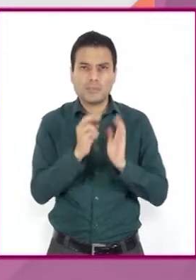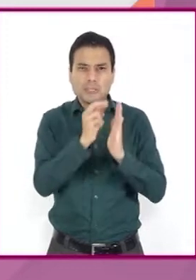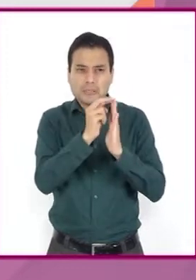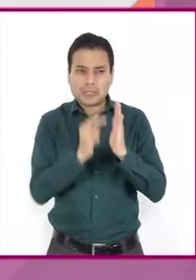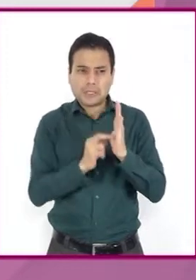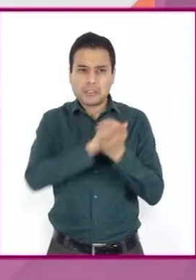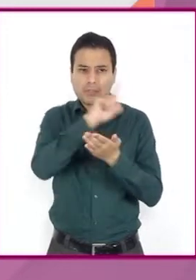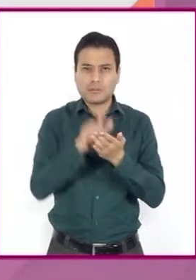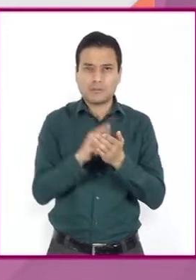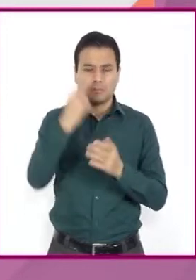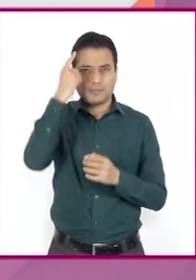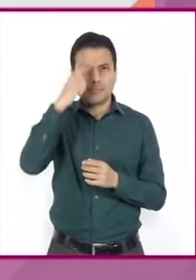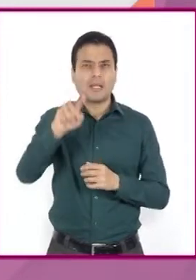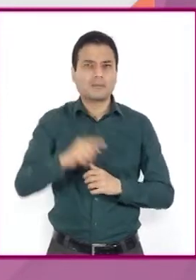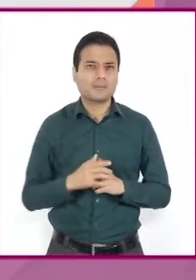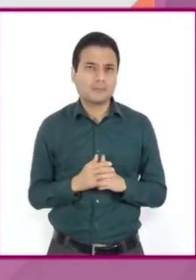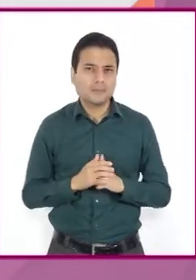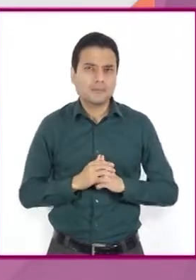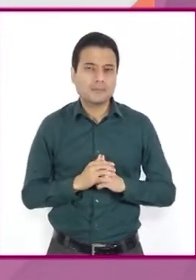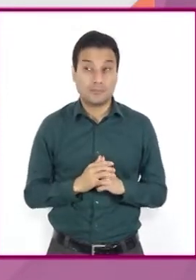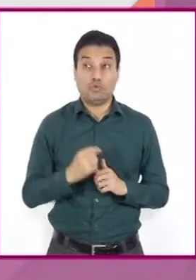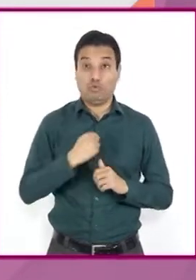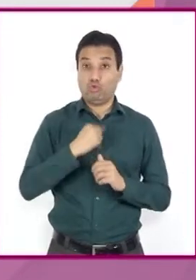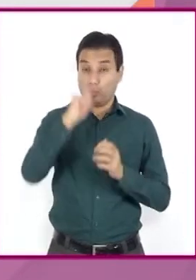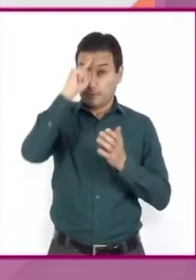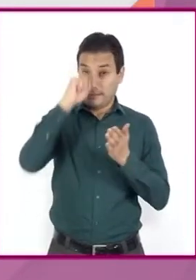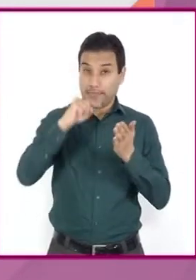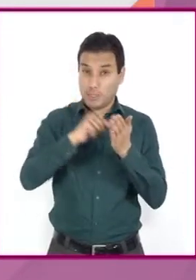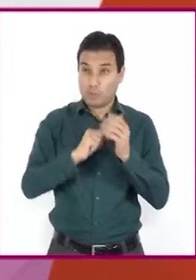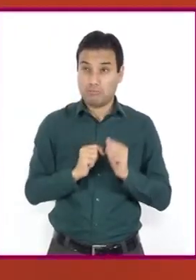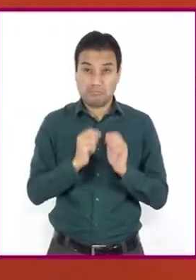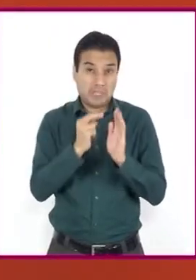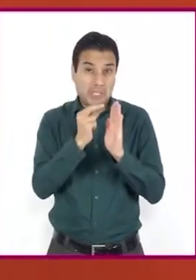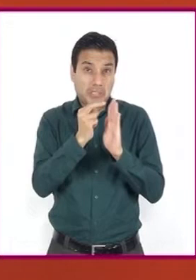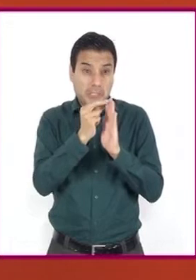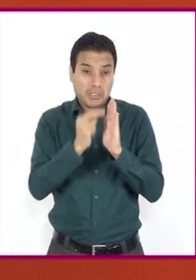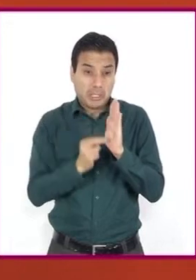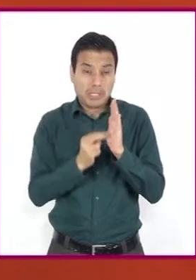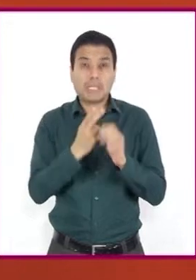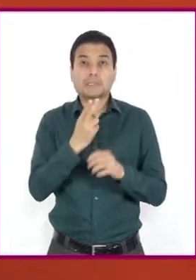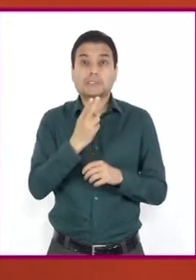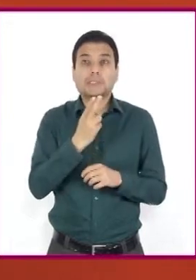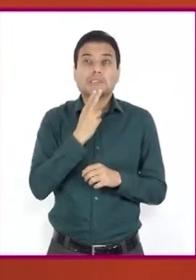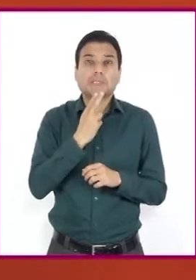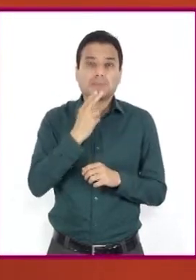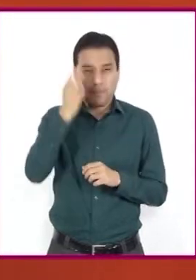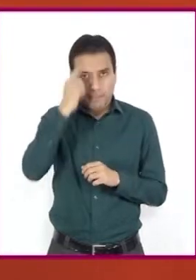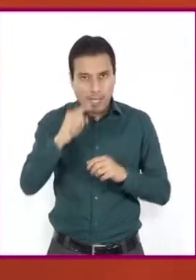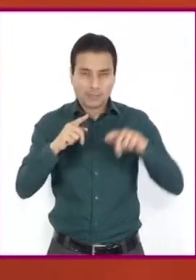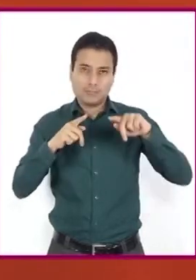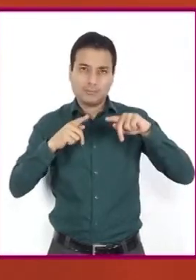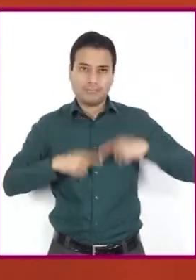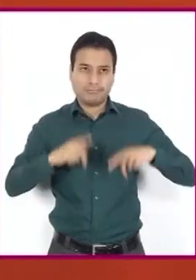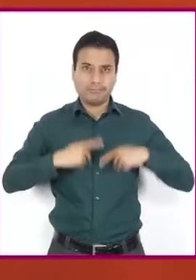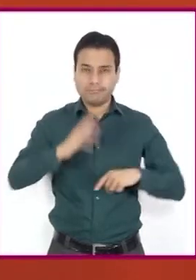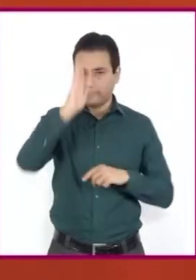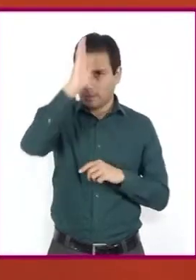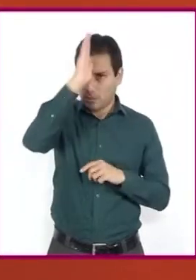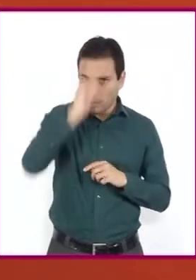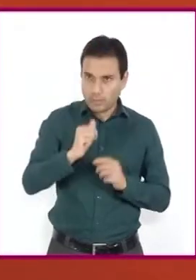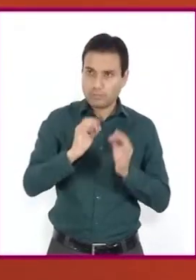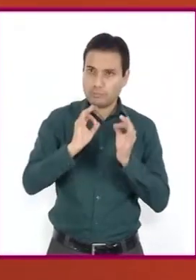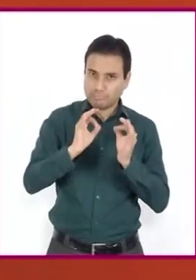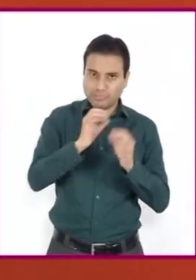las leyes? Yo creo, maestro, que los reglamentos sirven para ponernos de acuerdo y vivir en